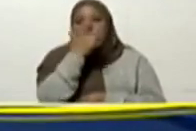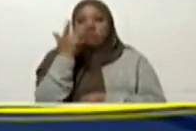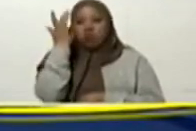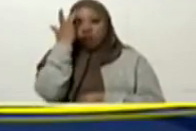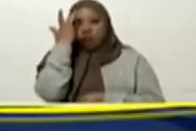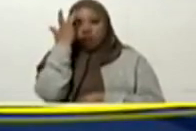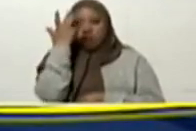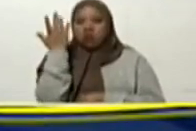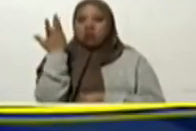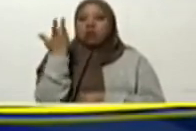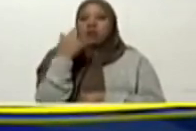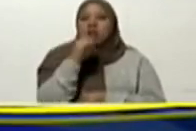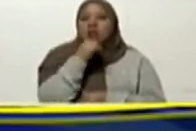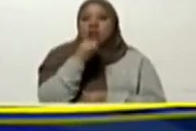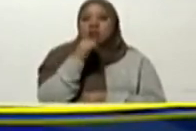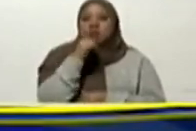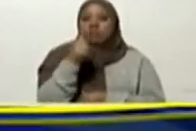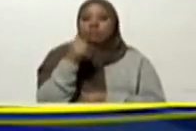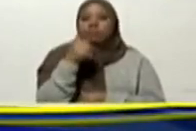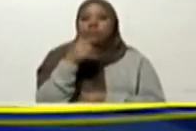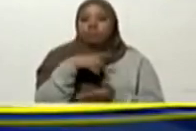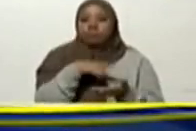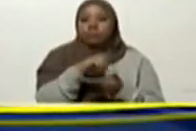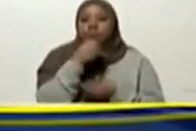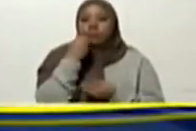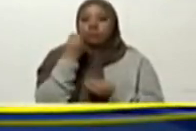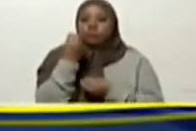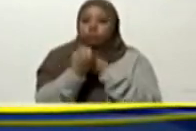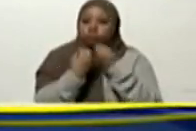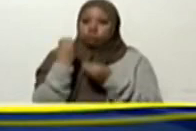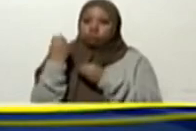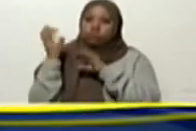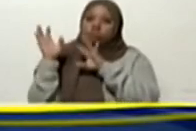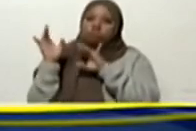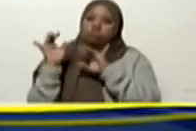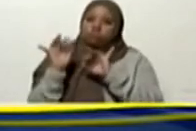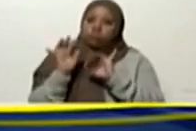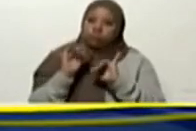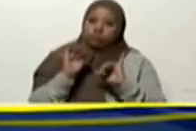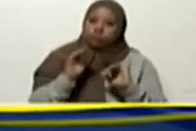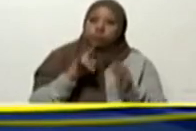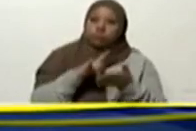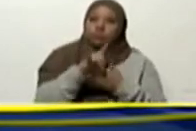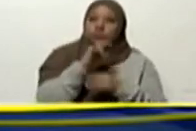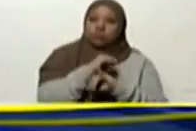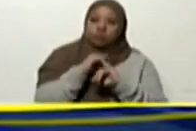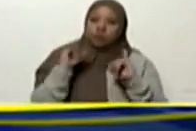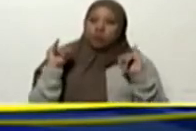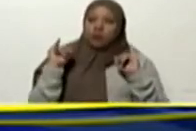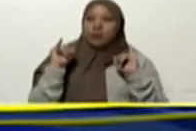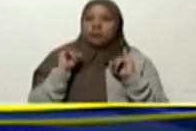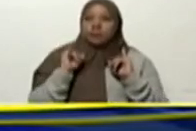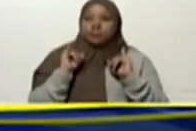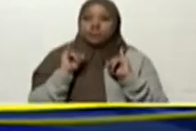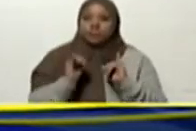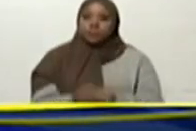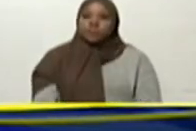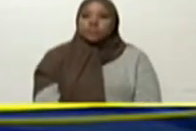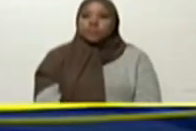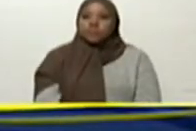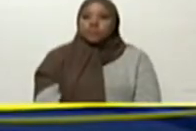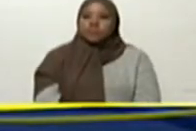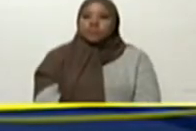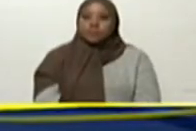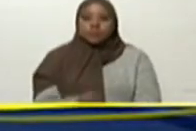Bueno, vamos a ir ya aterrizando para bautizar. Invito a que